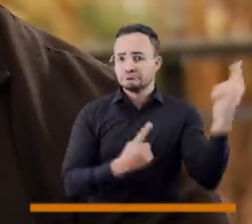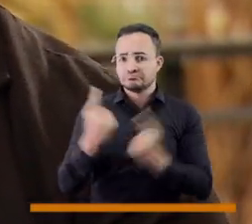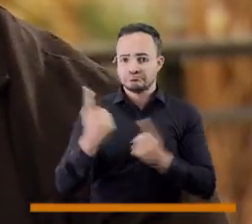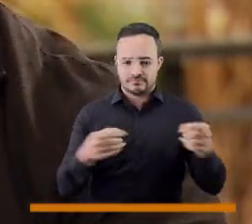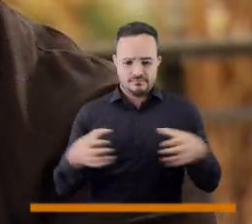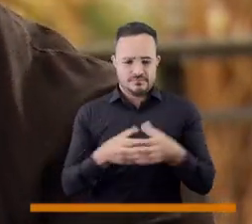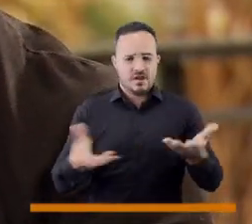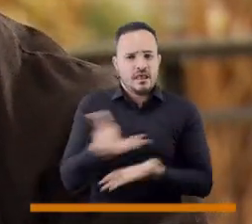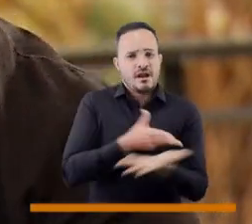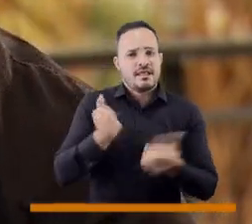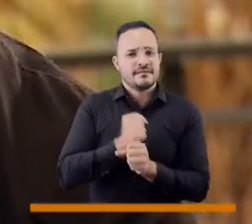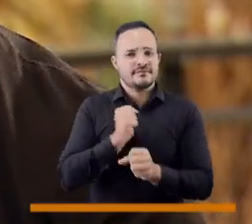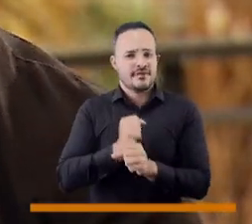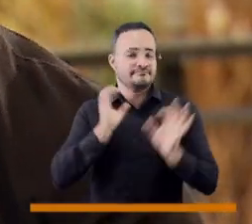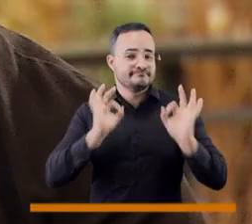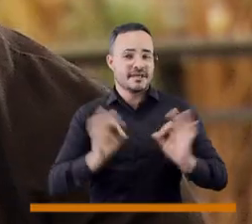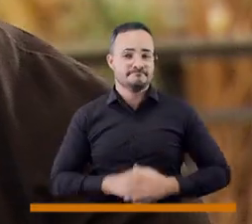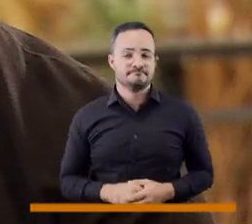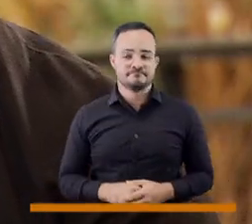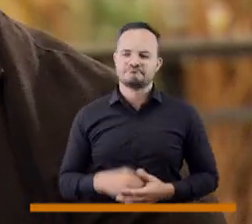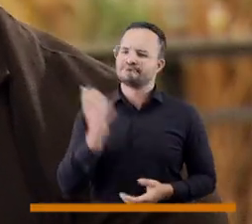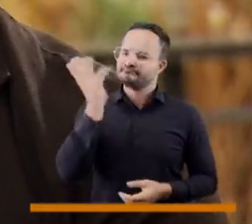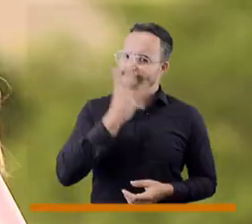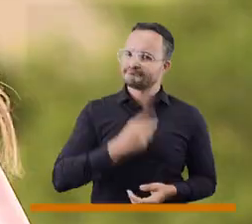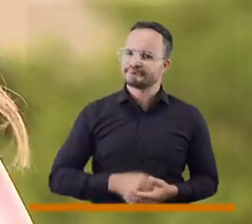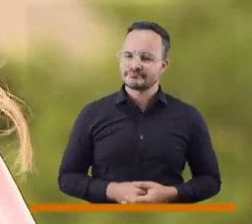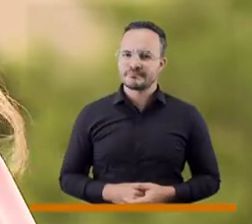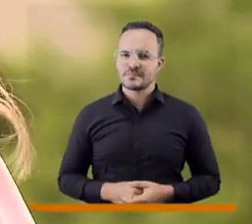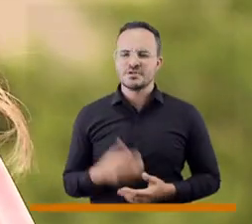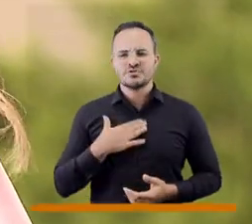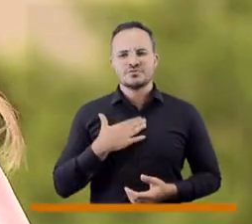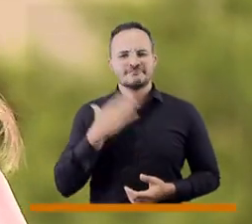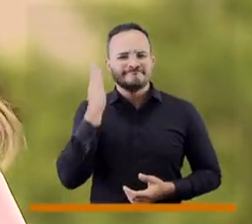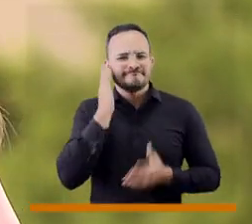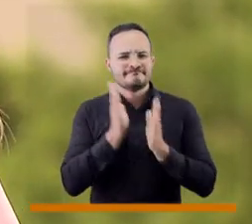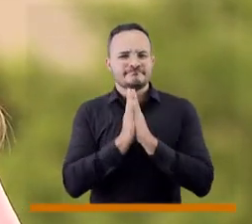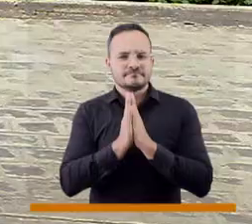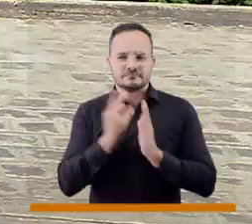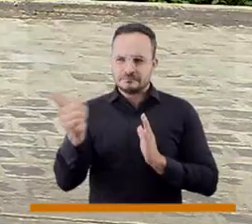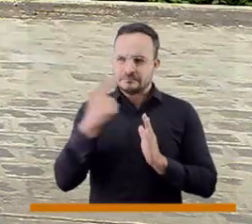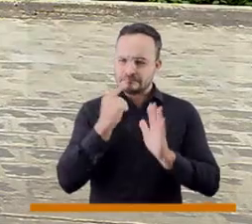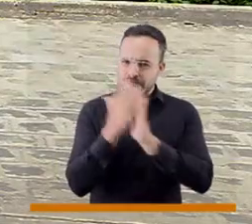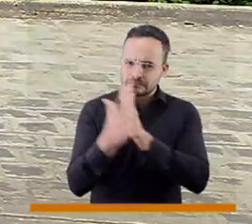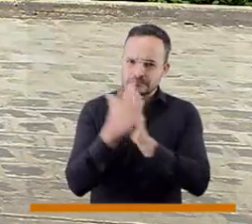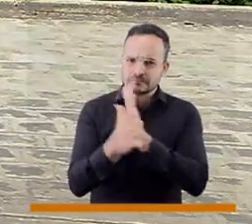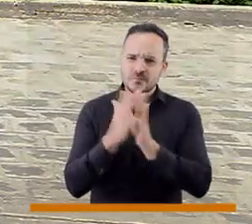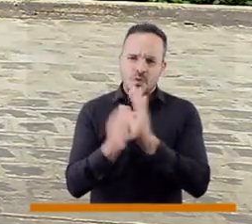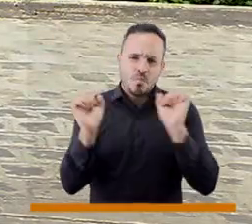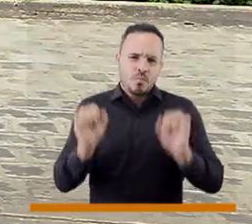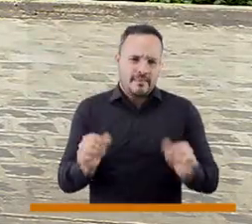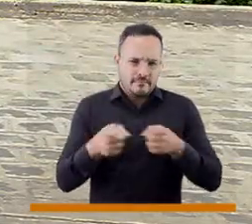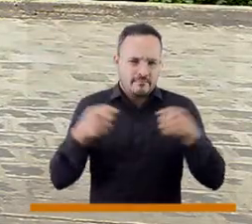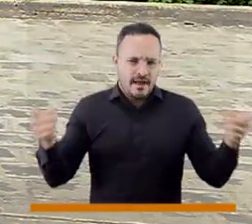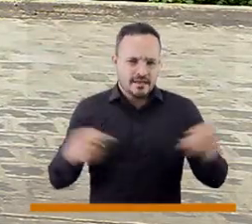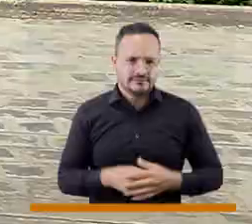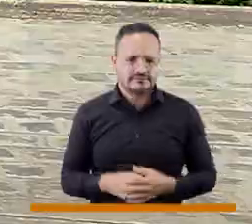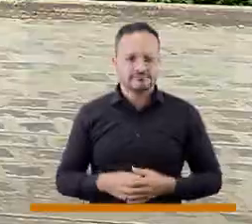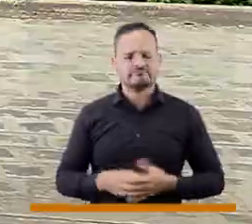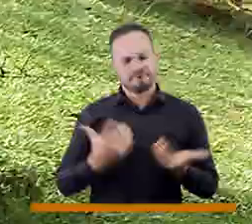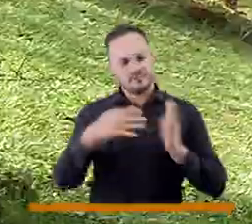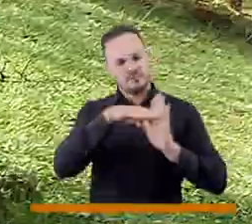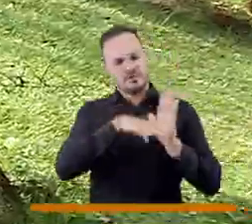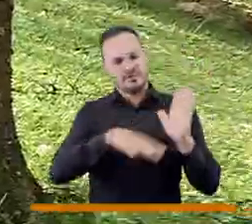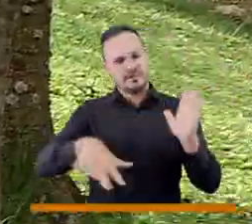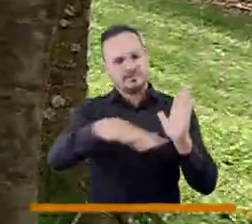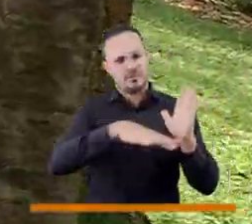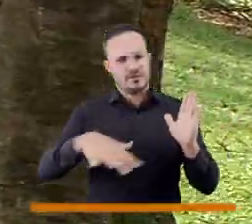contrario nos ayudan a trabajar unidos. Oiga, qué hermoso. Y concejal, le quiero pedir que nos detengamos en ese aspecto.